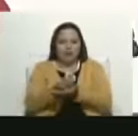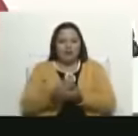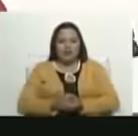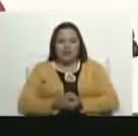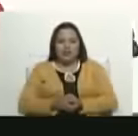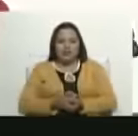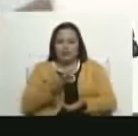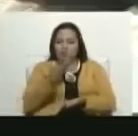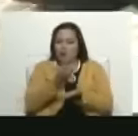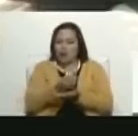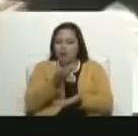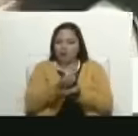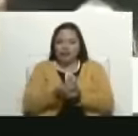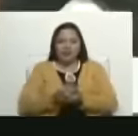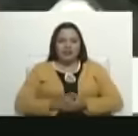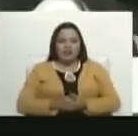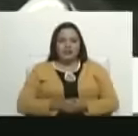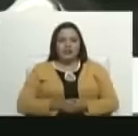Maturín.